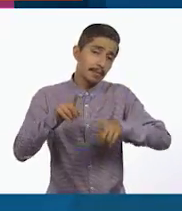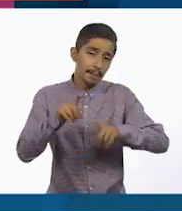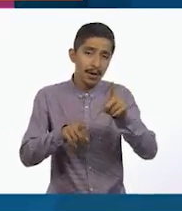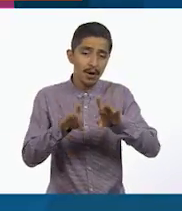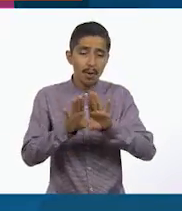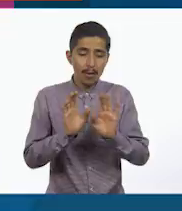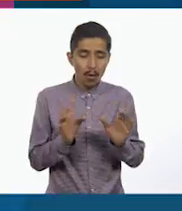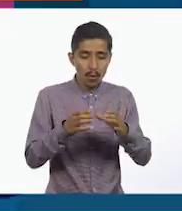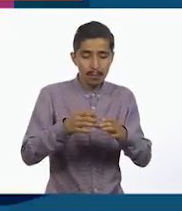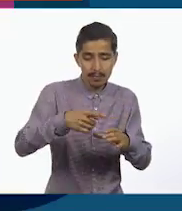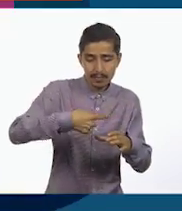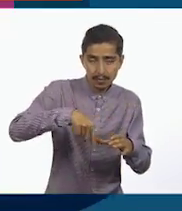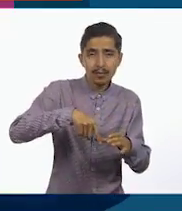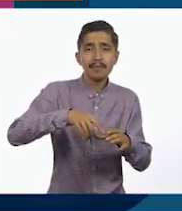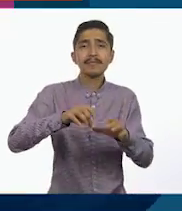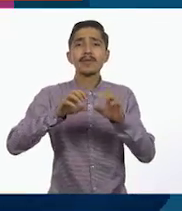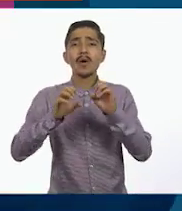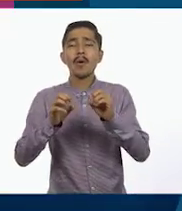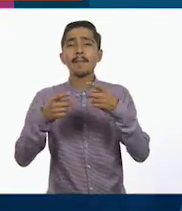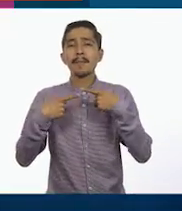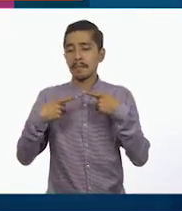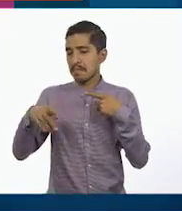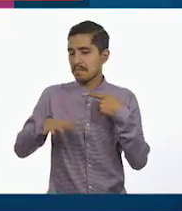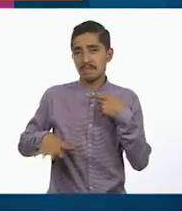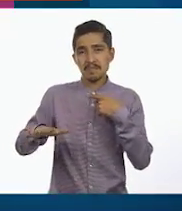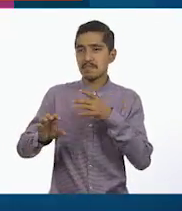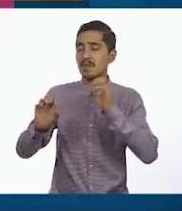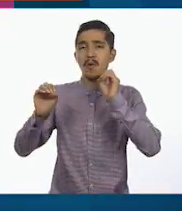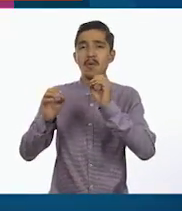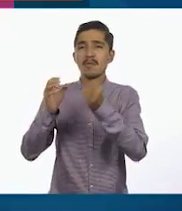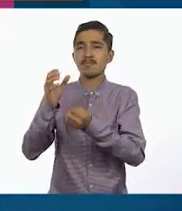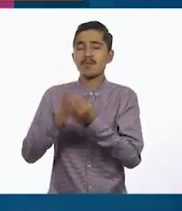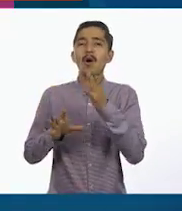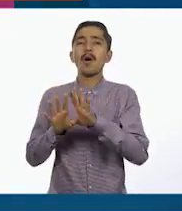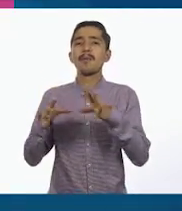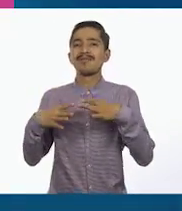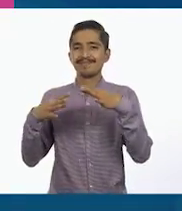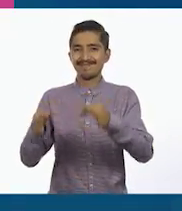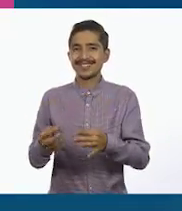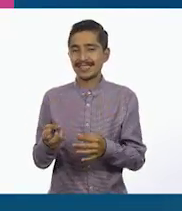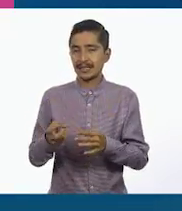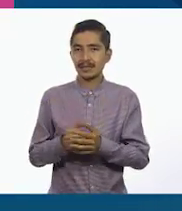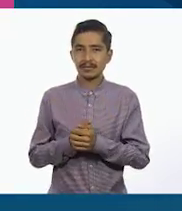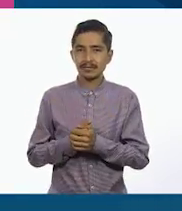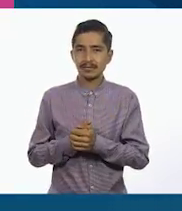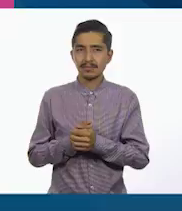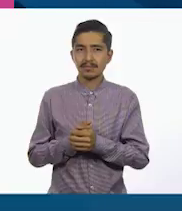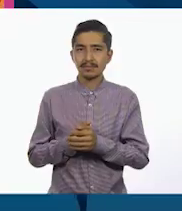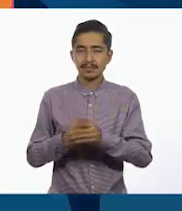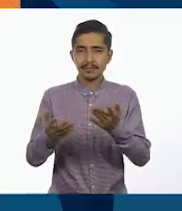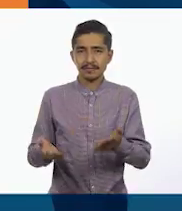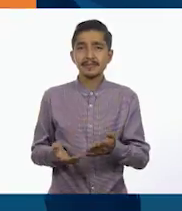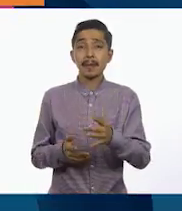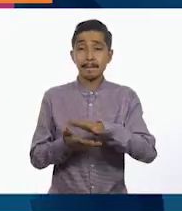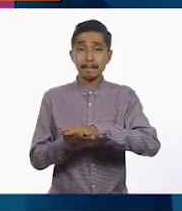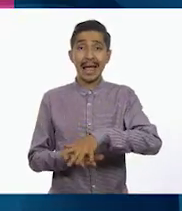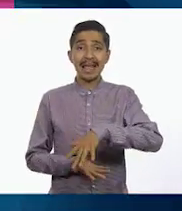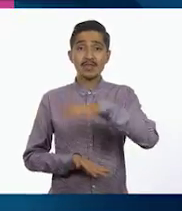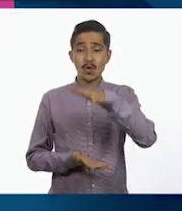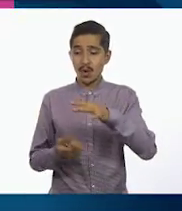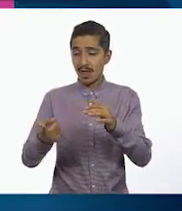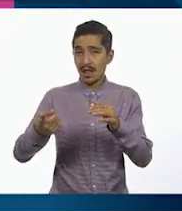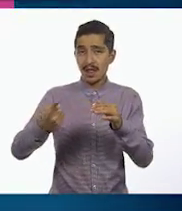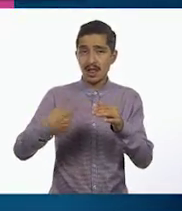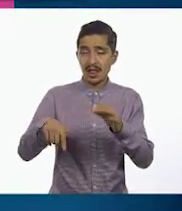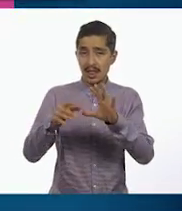comunidad o de la población donde se originó. ¿Le sigo, profesor? Va el último, venga. La mayoría de las